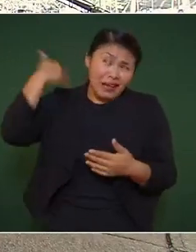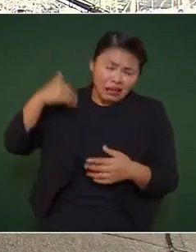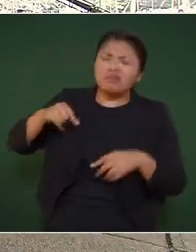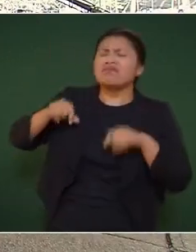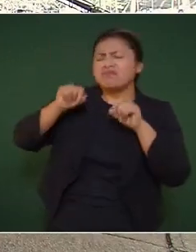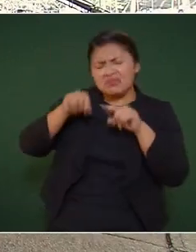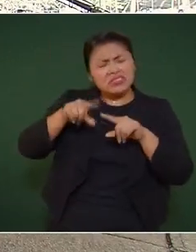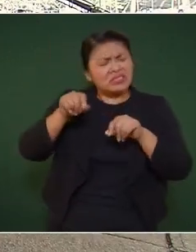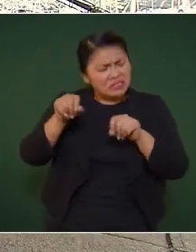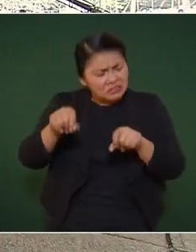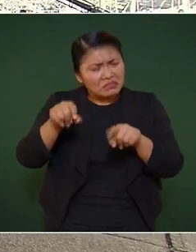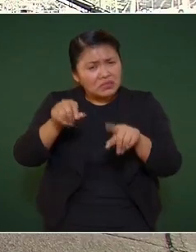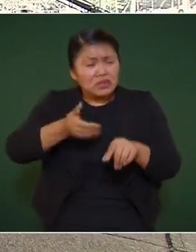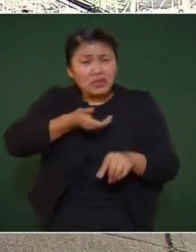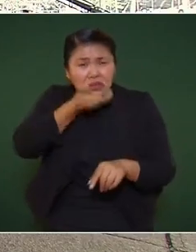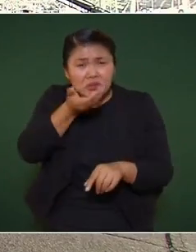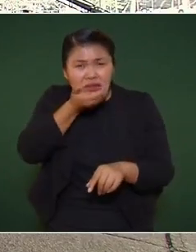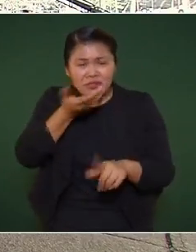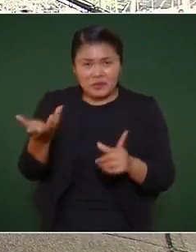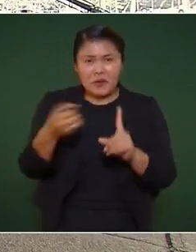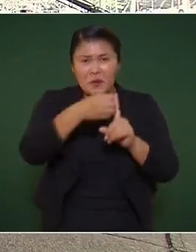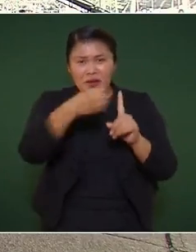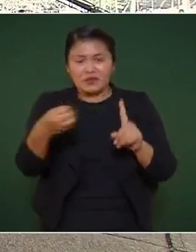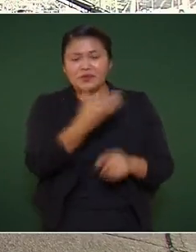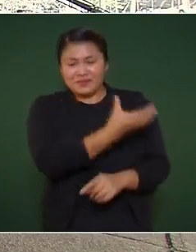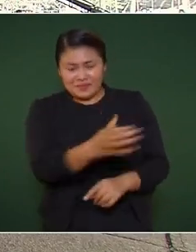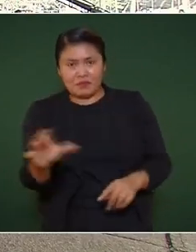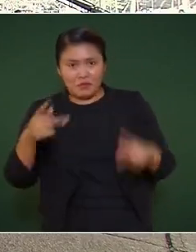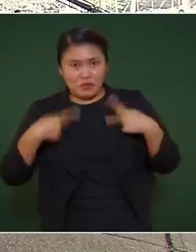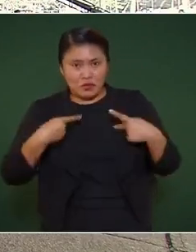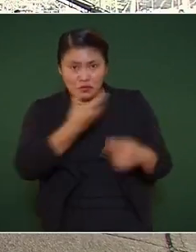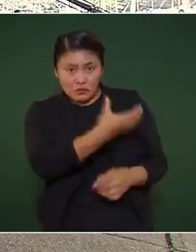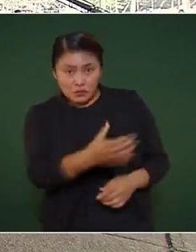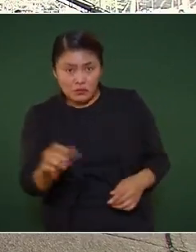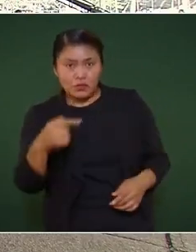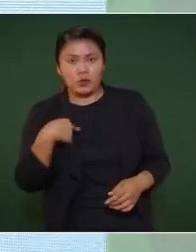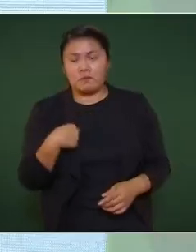Habían organizaciones campesinas que no voy a mencionar,